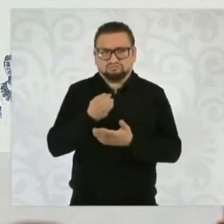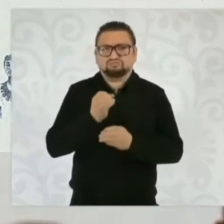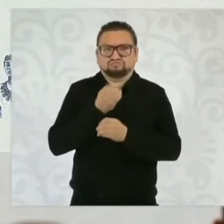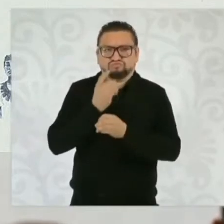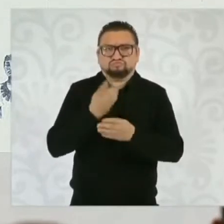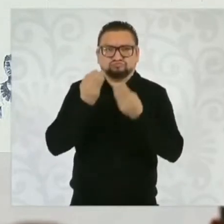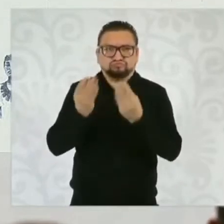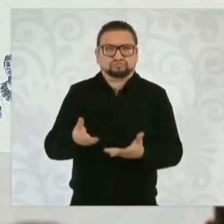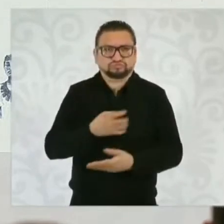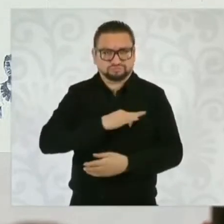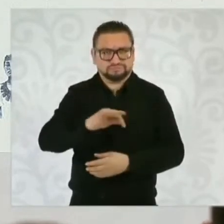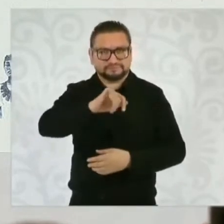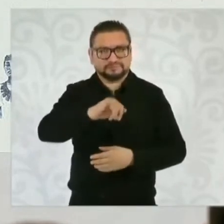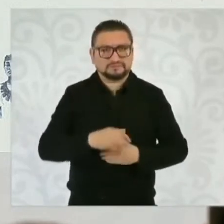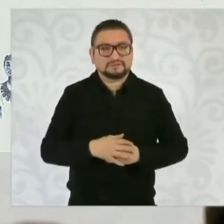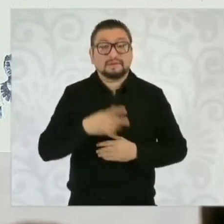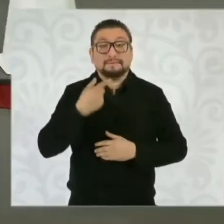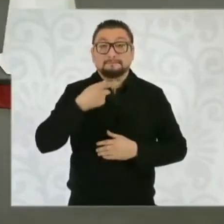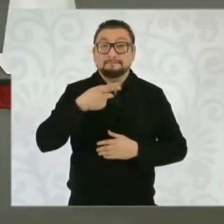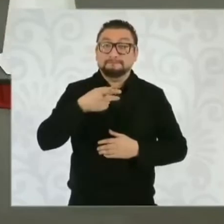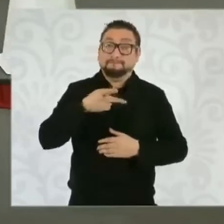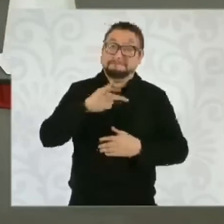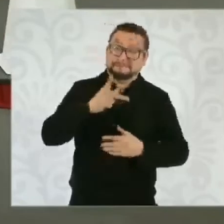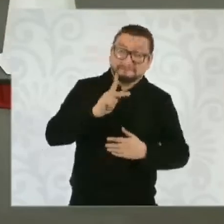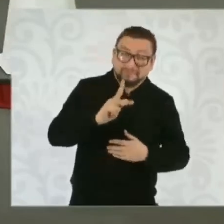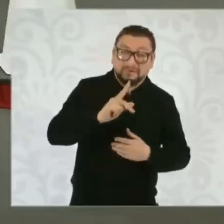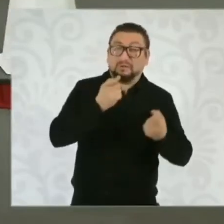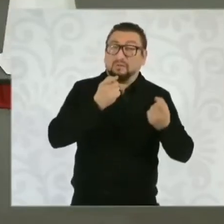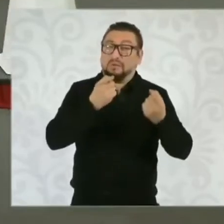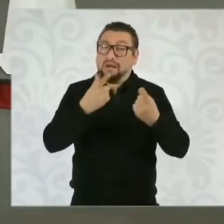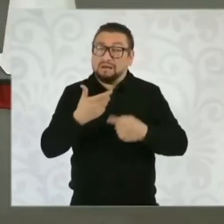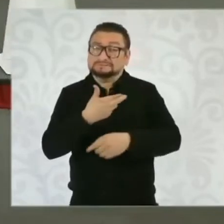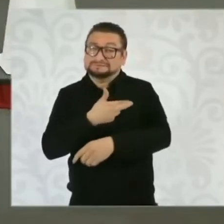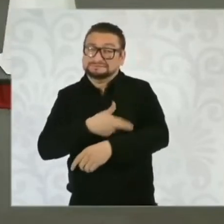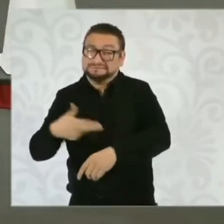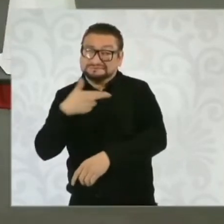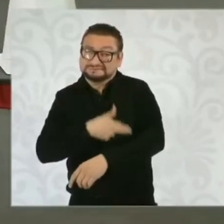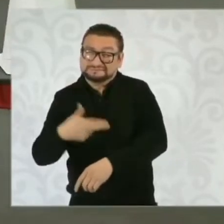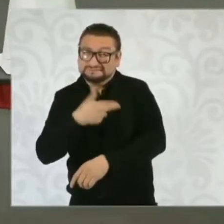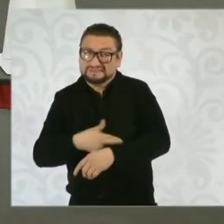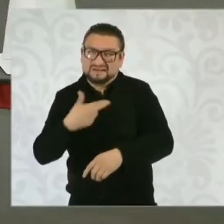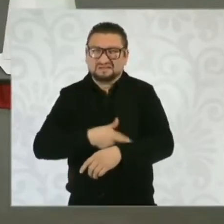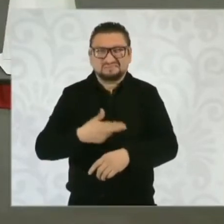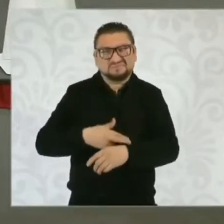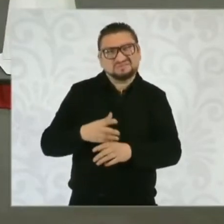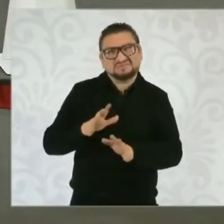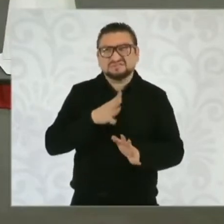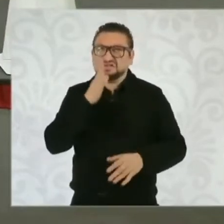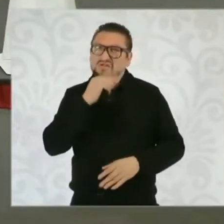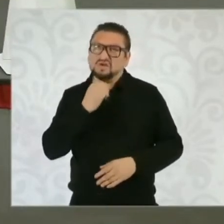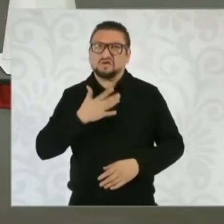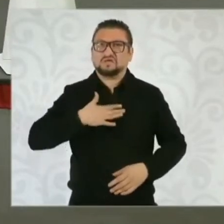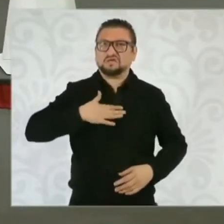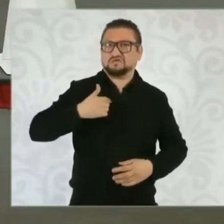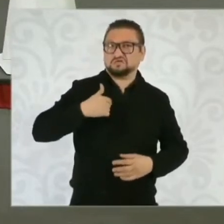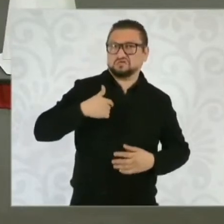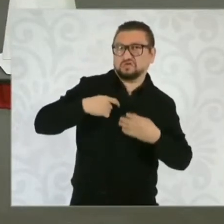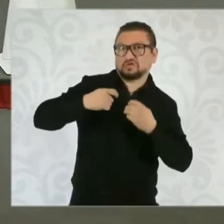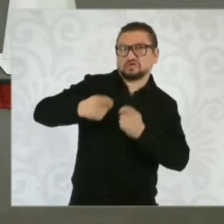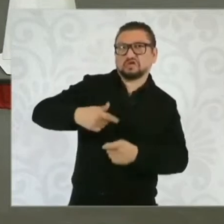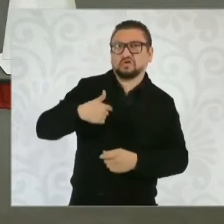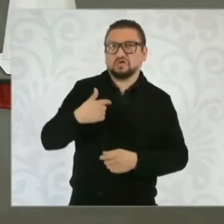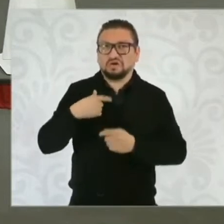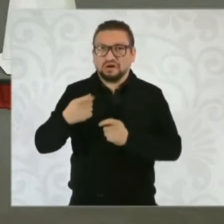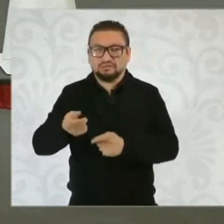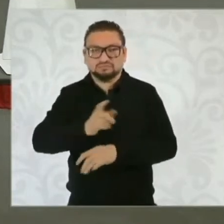obteniendo. Pero luego hay gestores que dan a entender que es gracias a ellos que tienen un